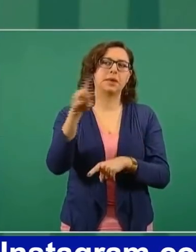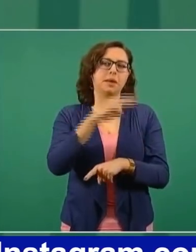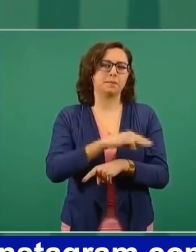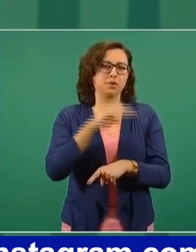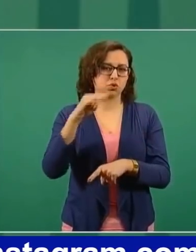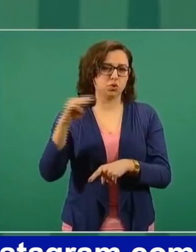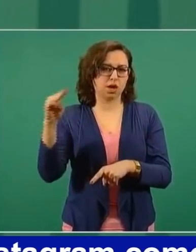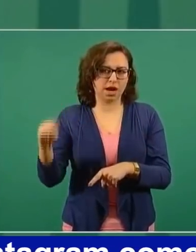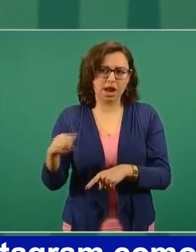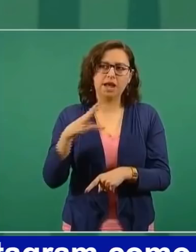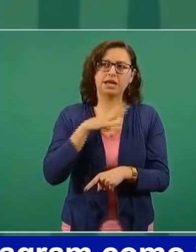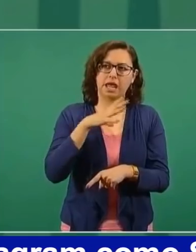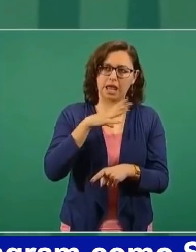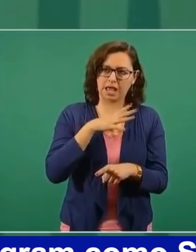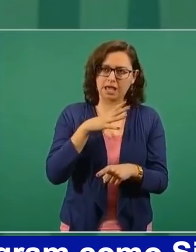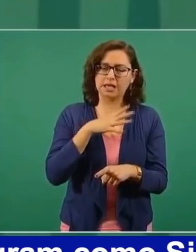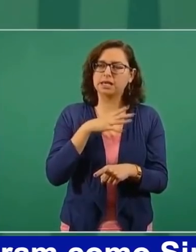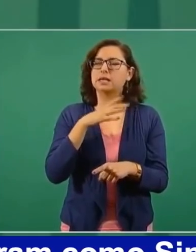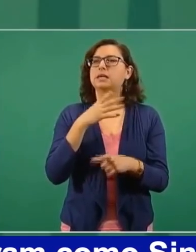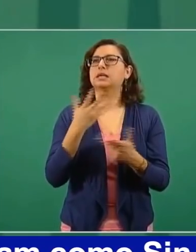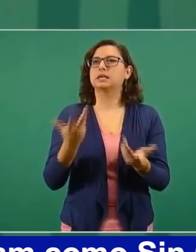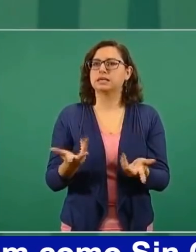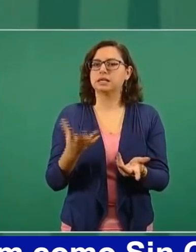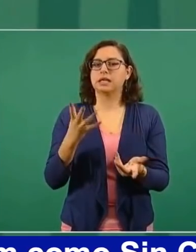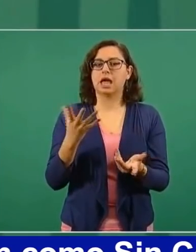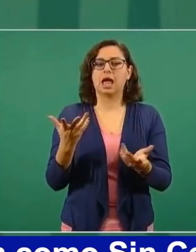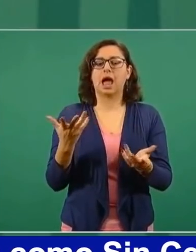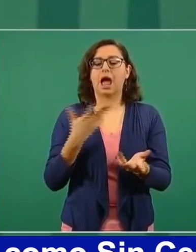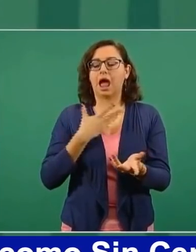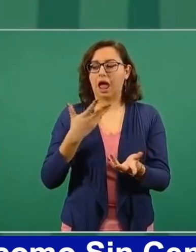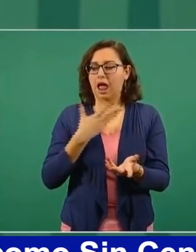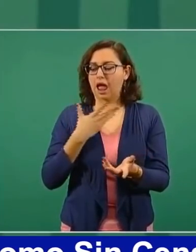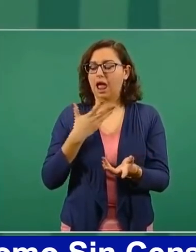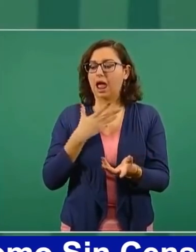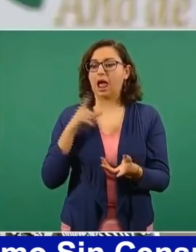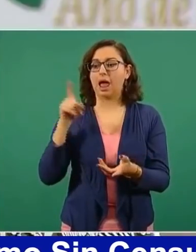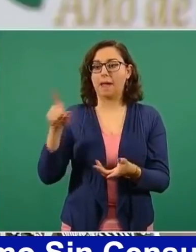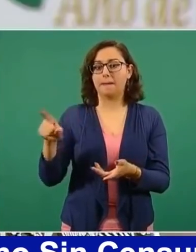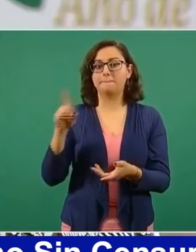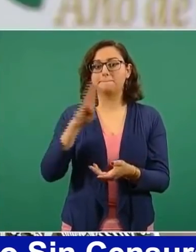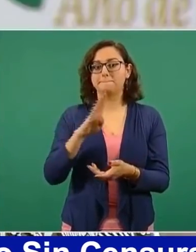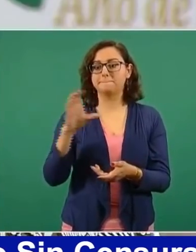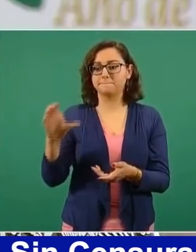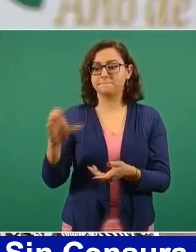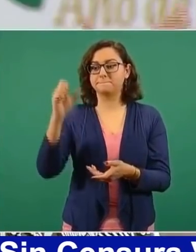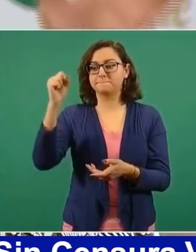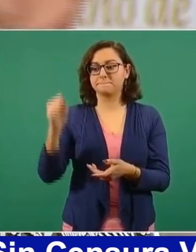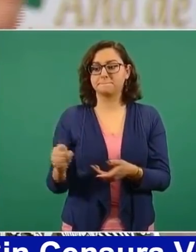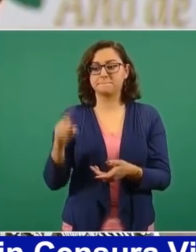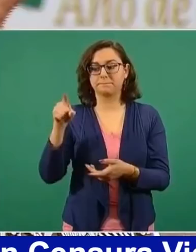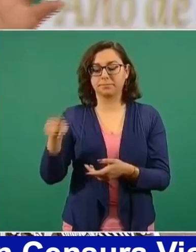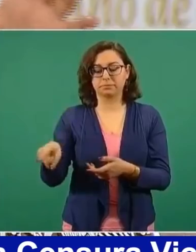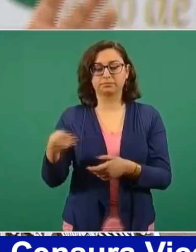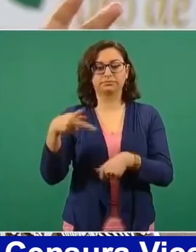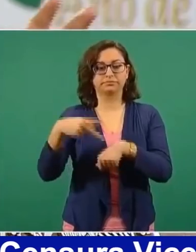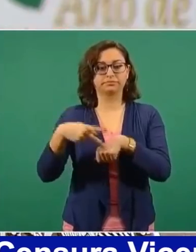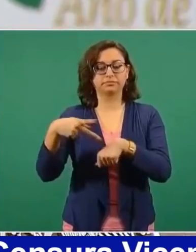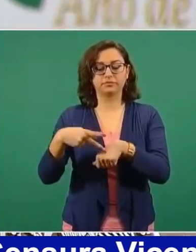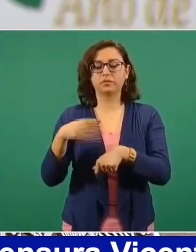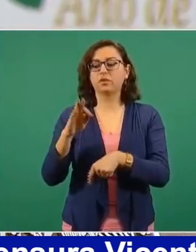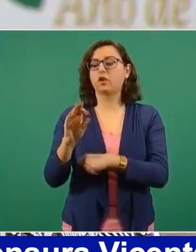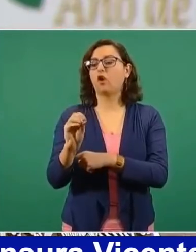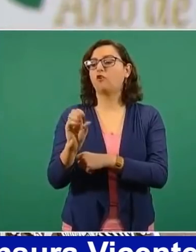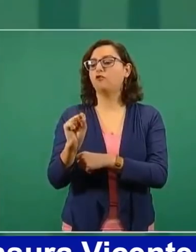y una reserva de roca fosfórica en Baja California Sur, es todo un complejo.